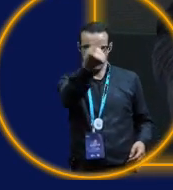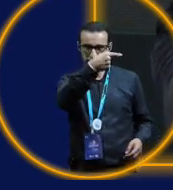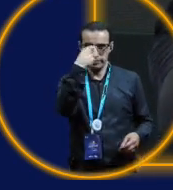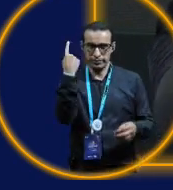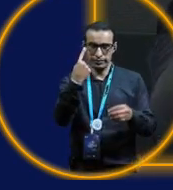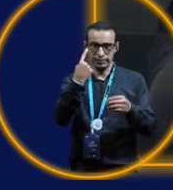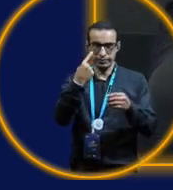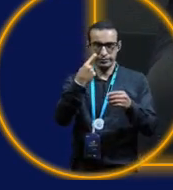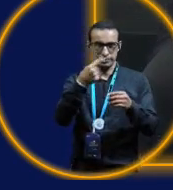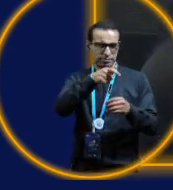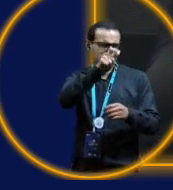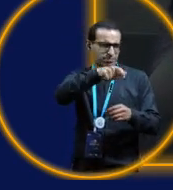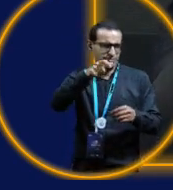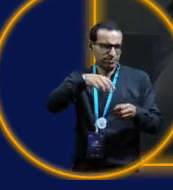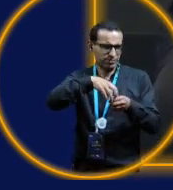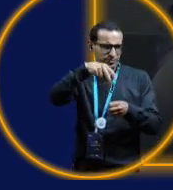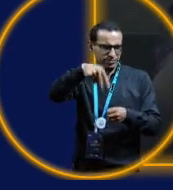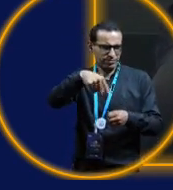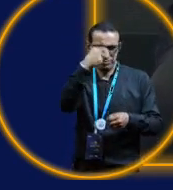están